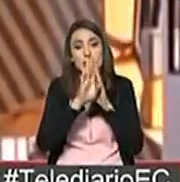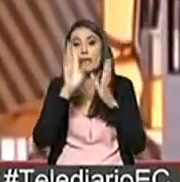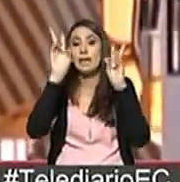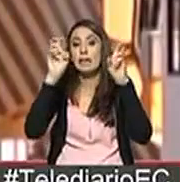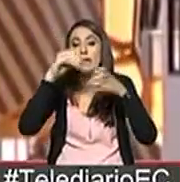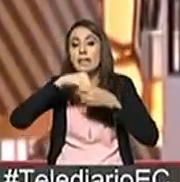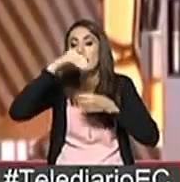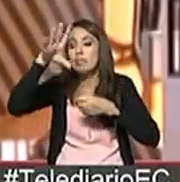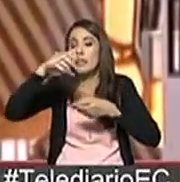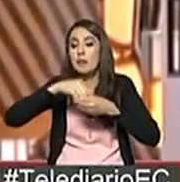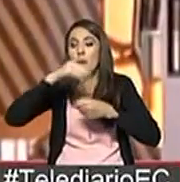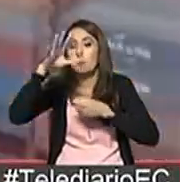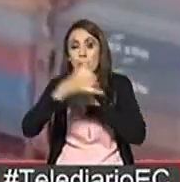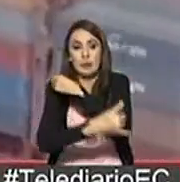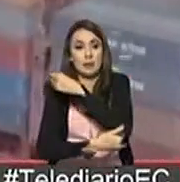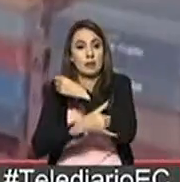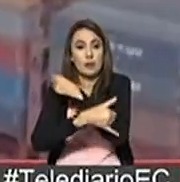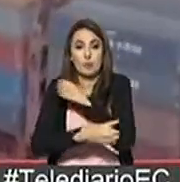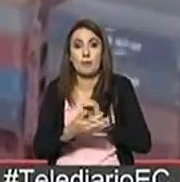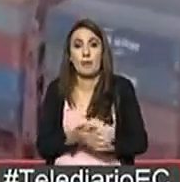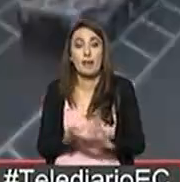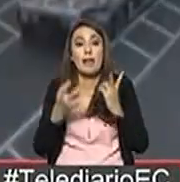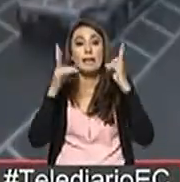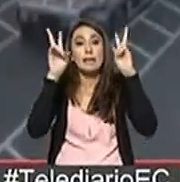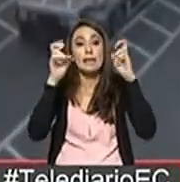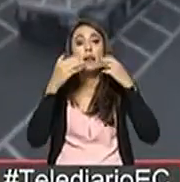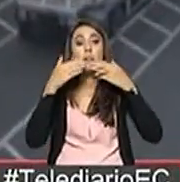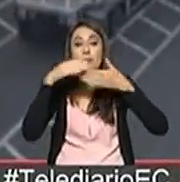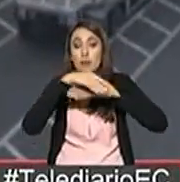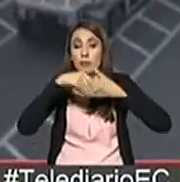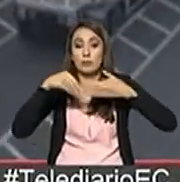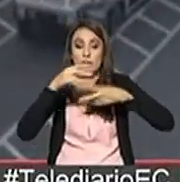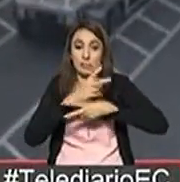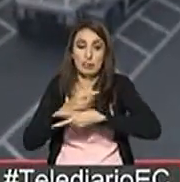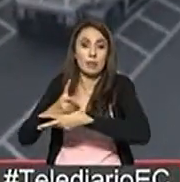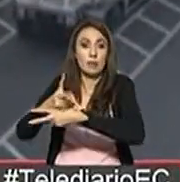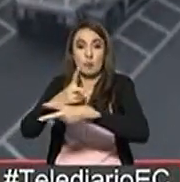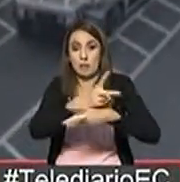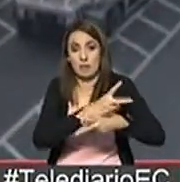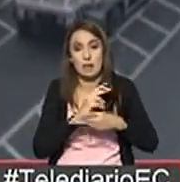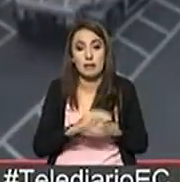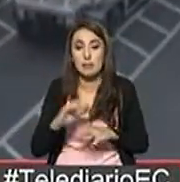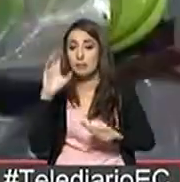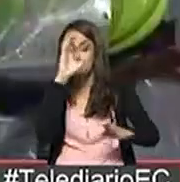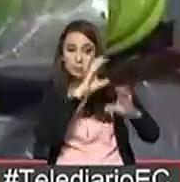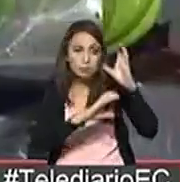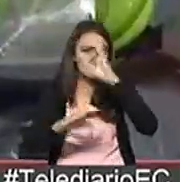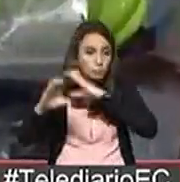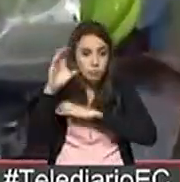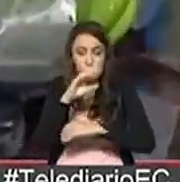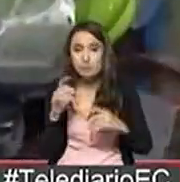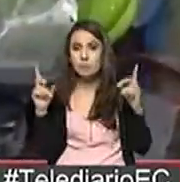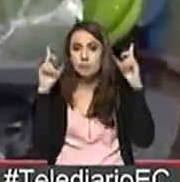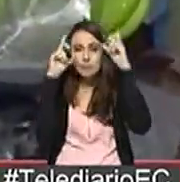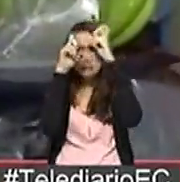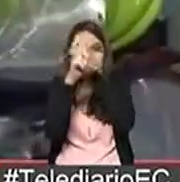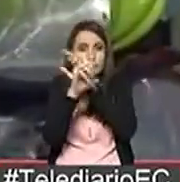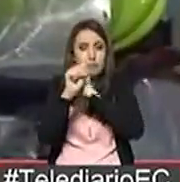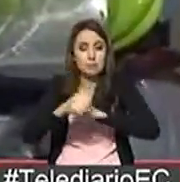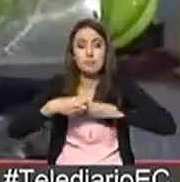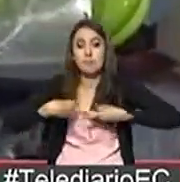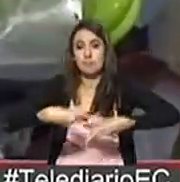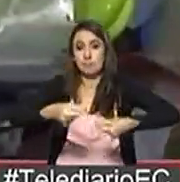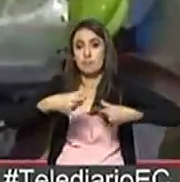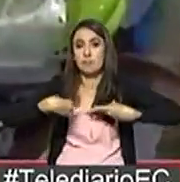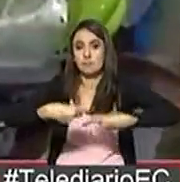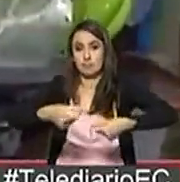y reducción de importaciones, en el marco de un sistema de dolarización estable que busca reducir déficit y gasto corriente en